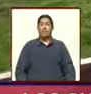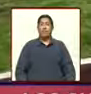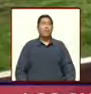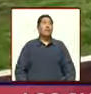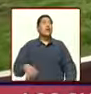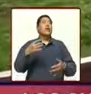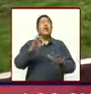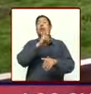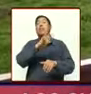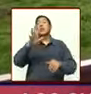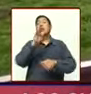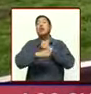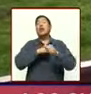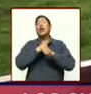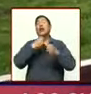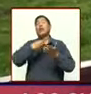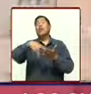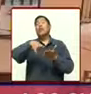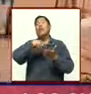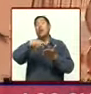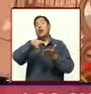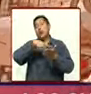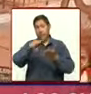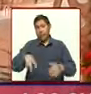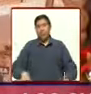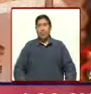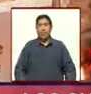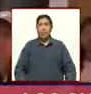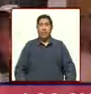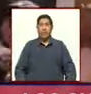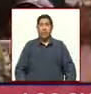Llevo 25 años bailando para el patrono.